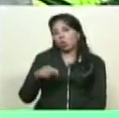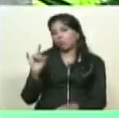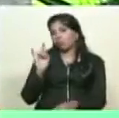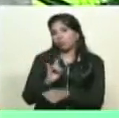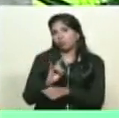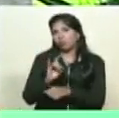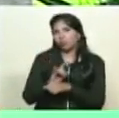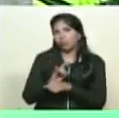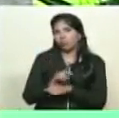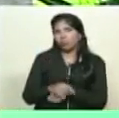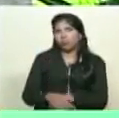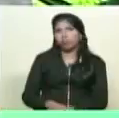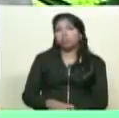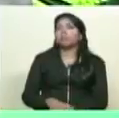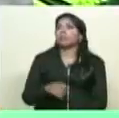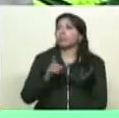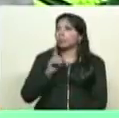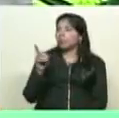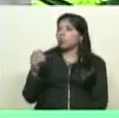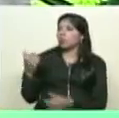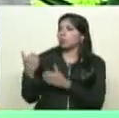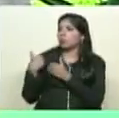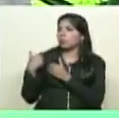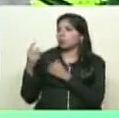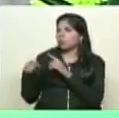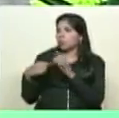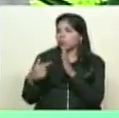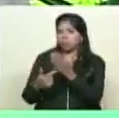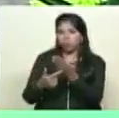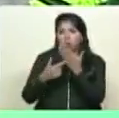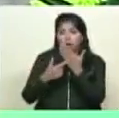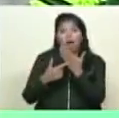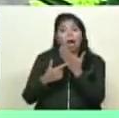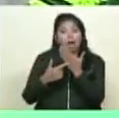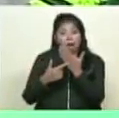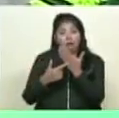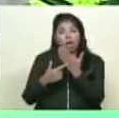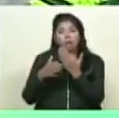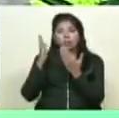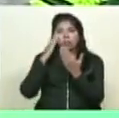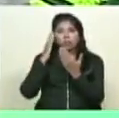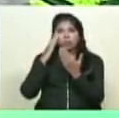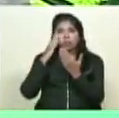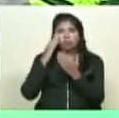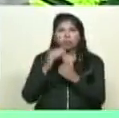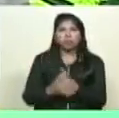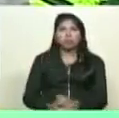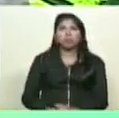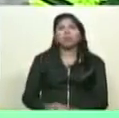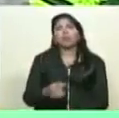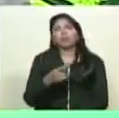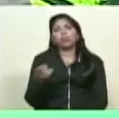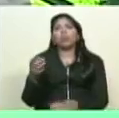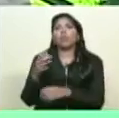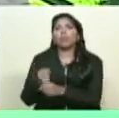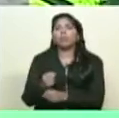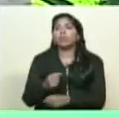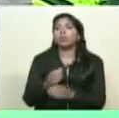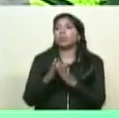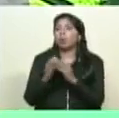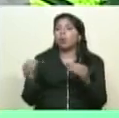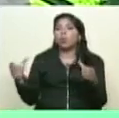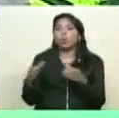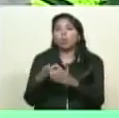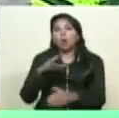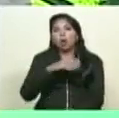de presentarme el plan y pueden contar los trabajadores de todo el sector azúcar con